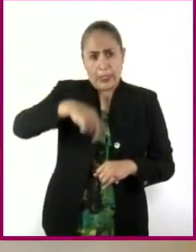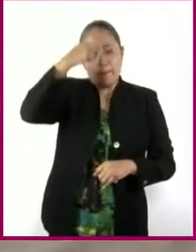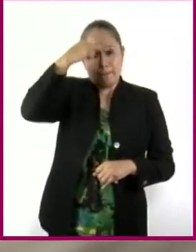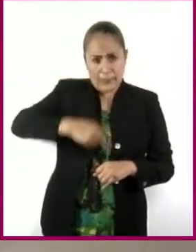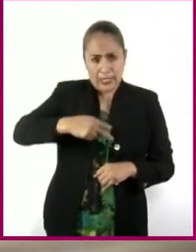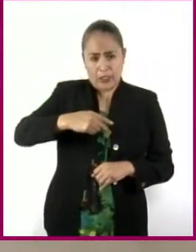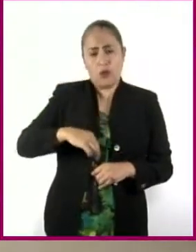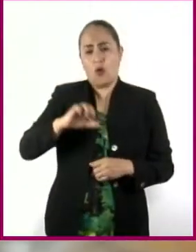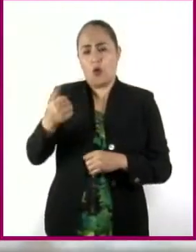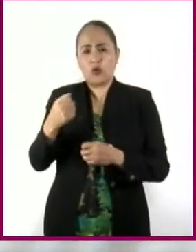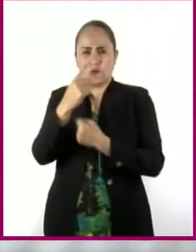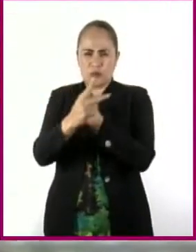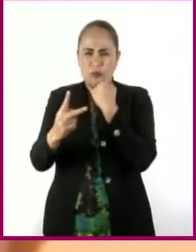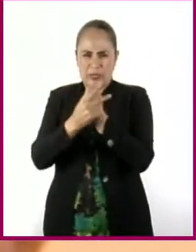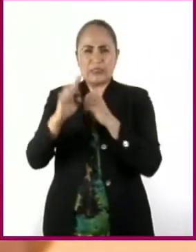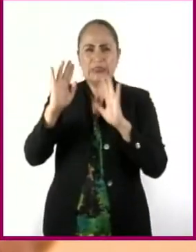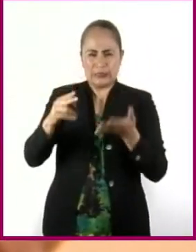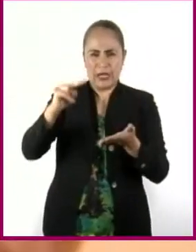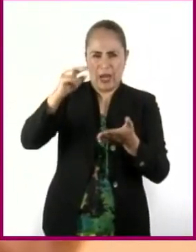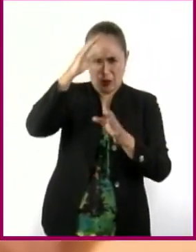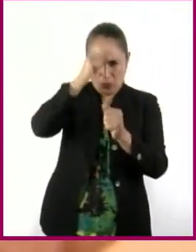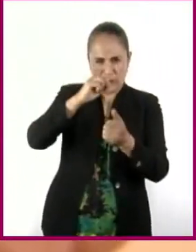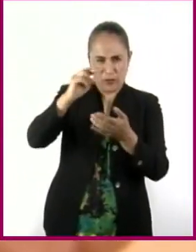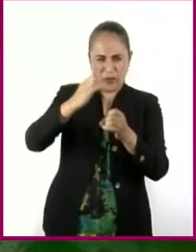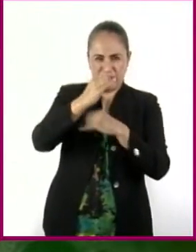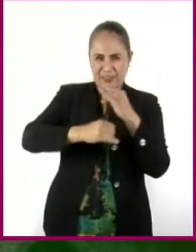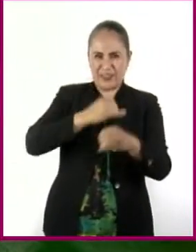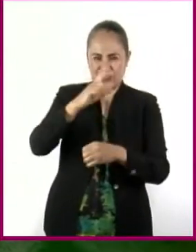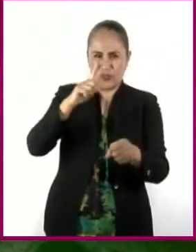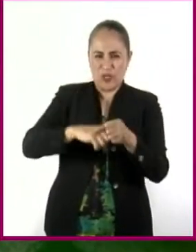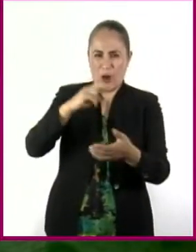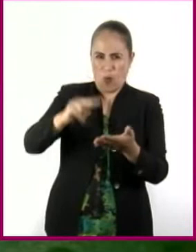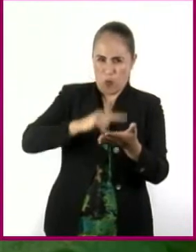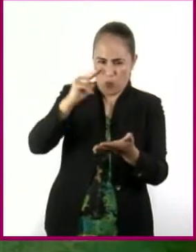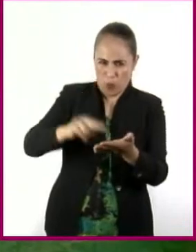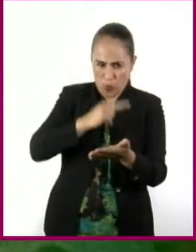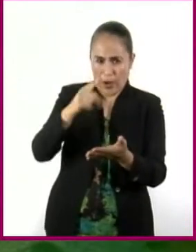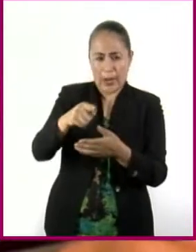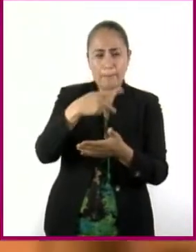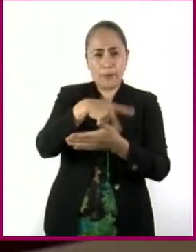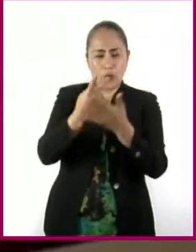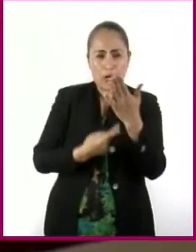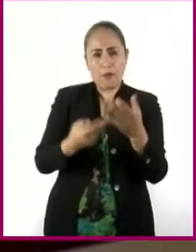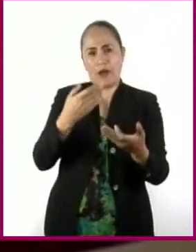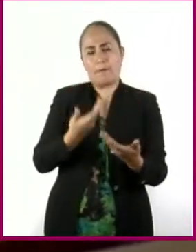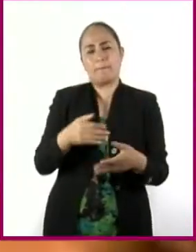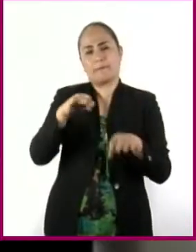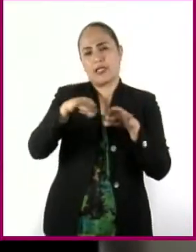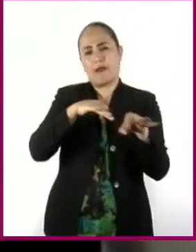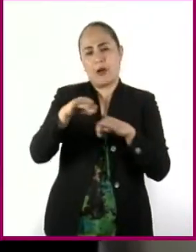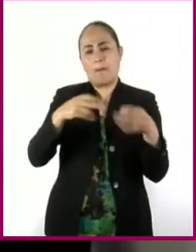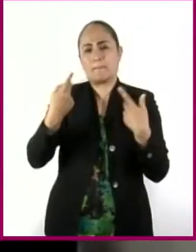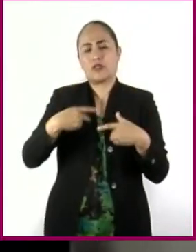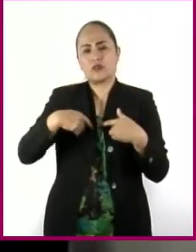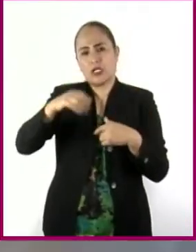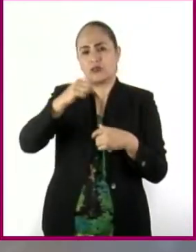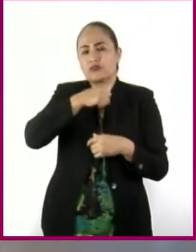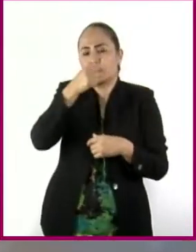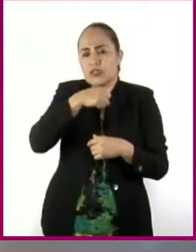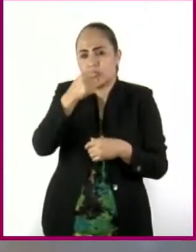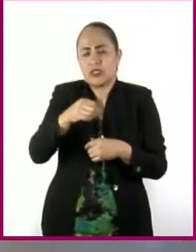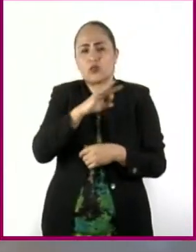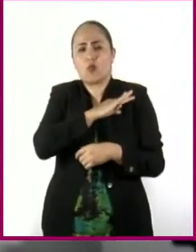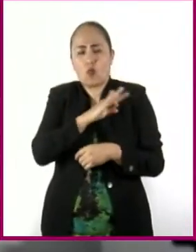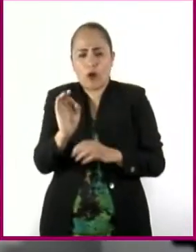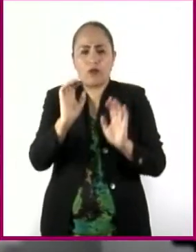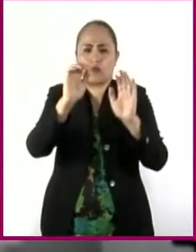los países que hayan firmado los acuerdos internacionales deben desarrollar programas laborales para que las personas adultas mayores puedan realizar